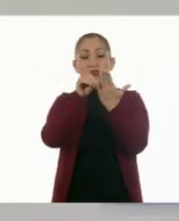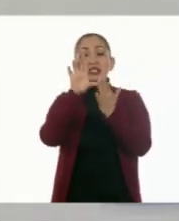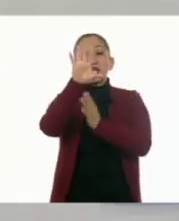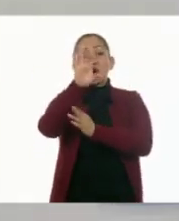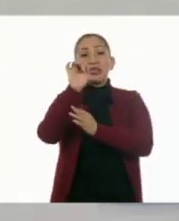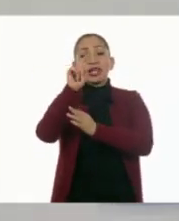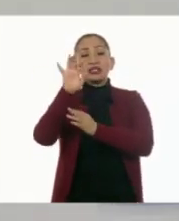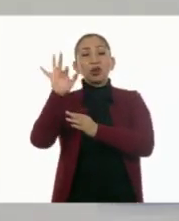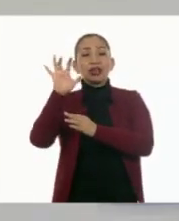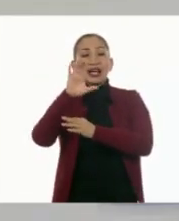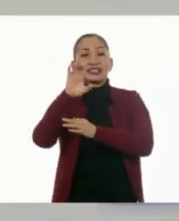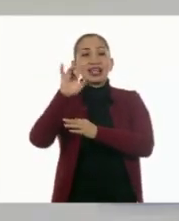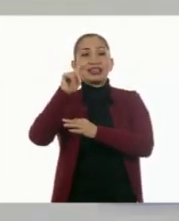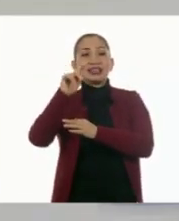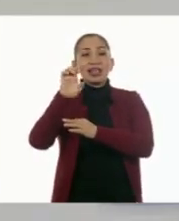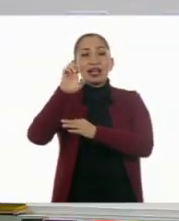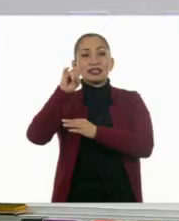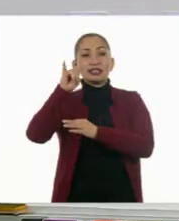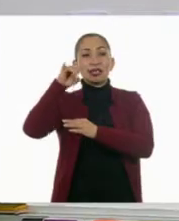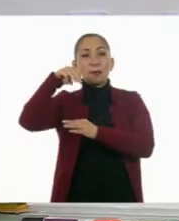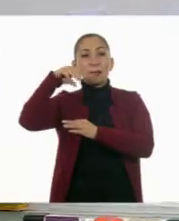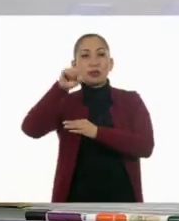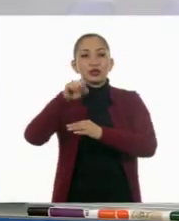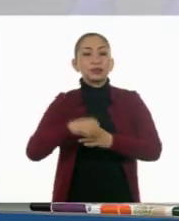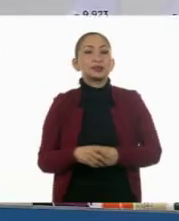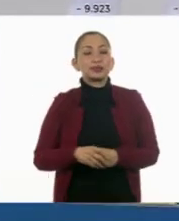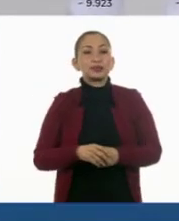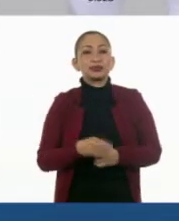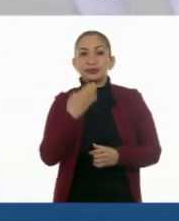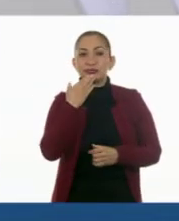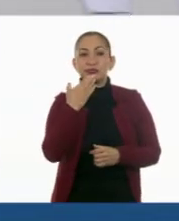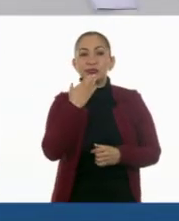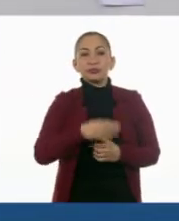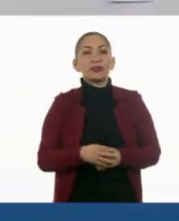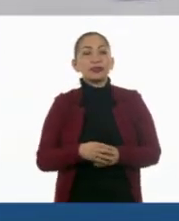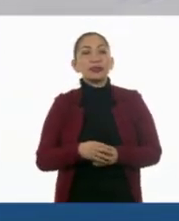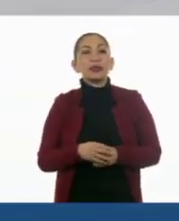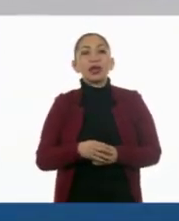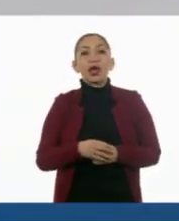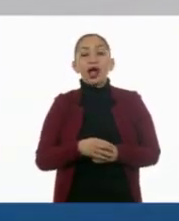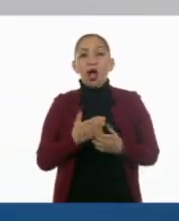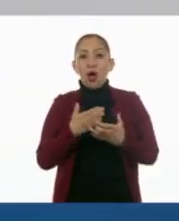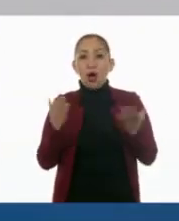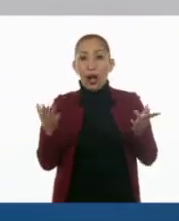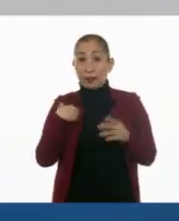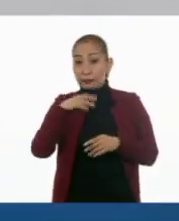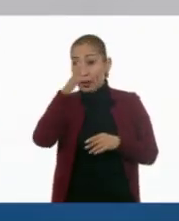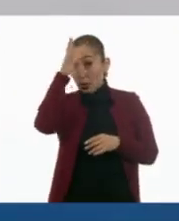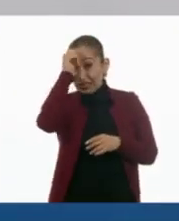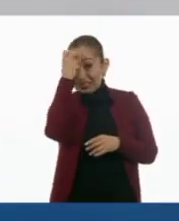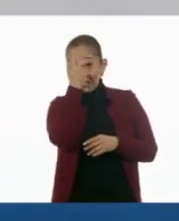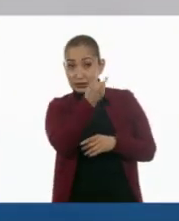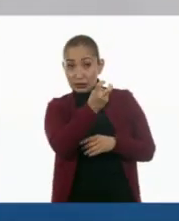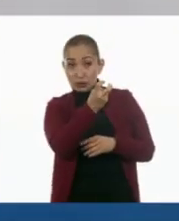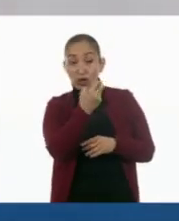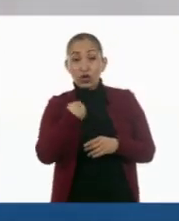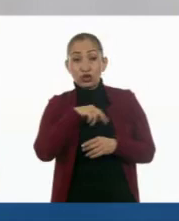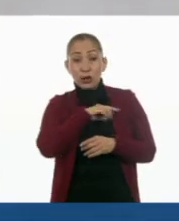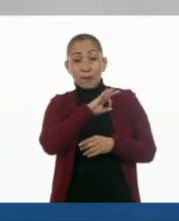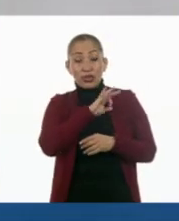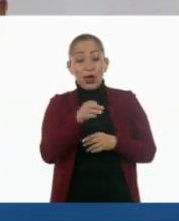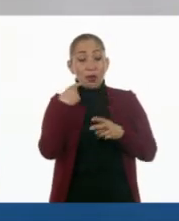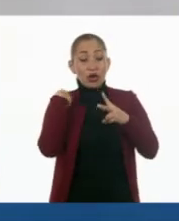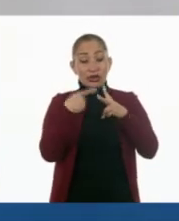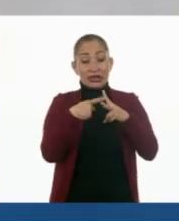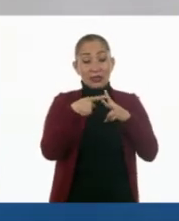enteros, 50 centésimos. Muy bien. Muy bien. Pues entonces nada más recuerden esto. Nosotros podíamos